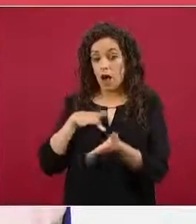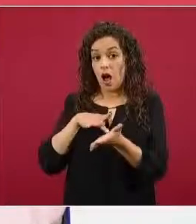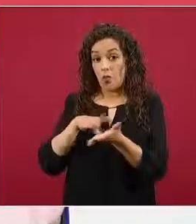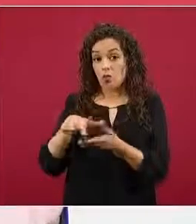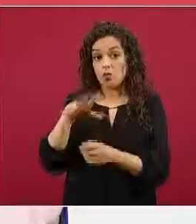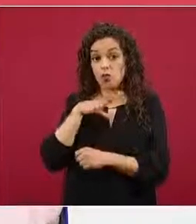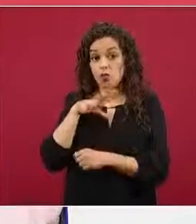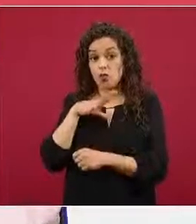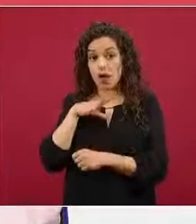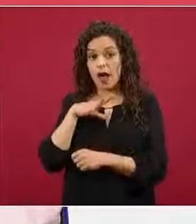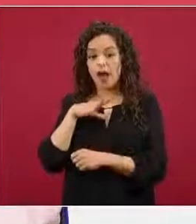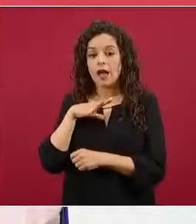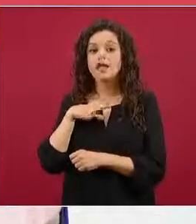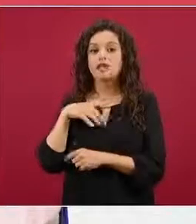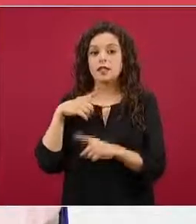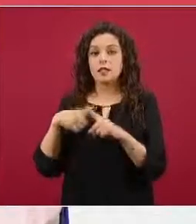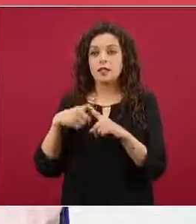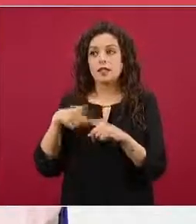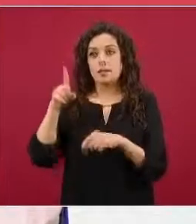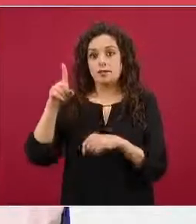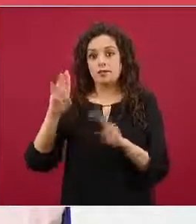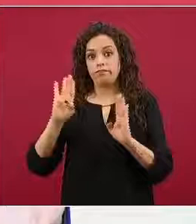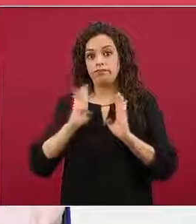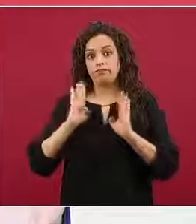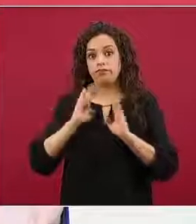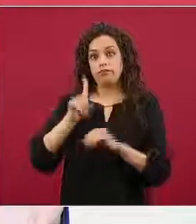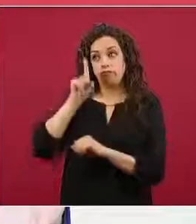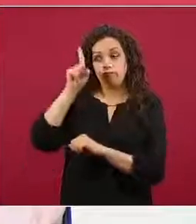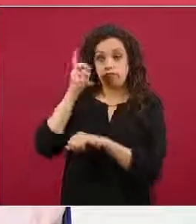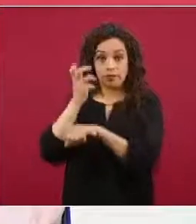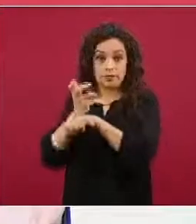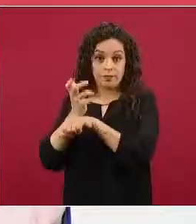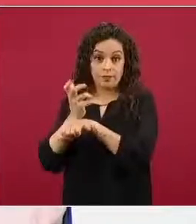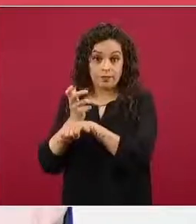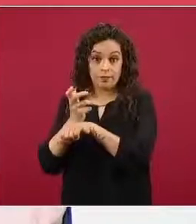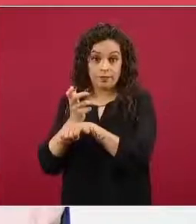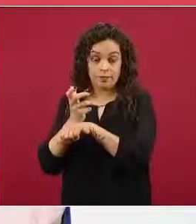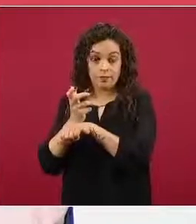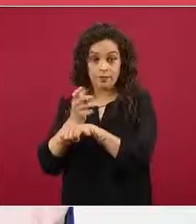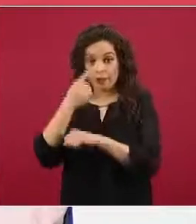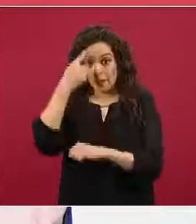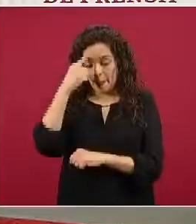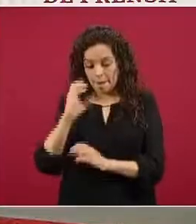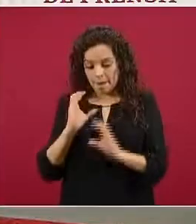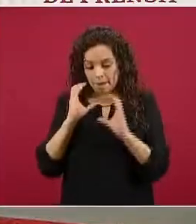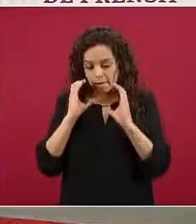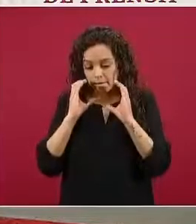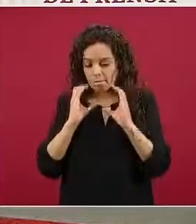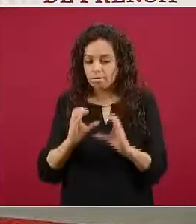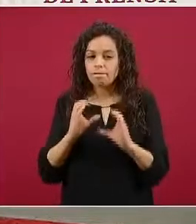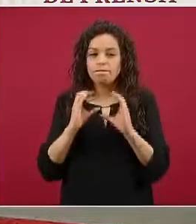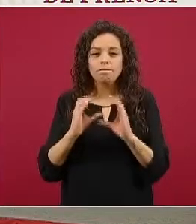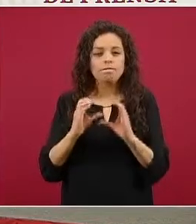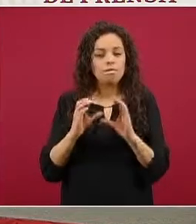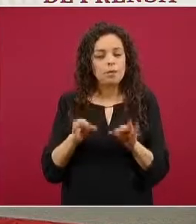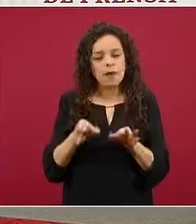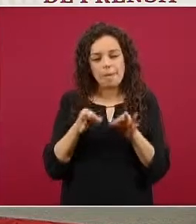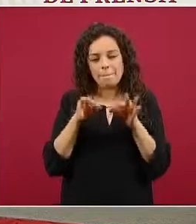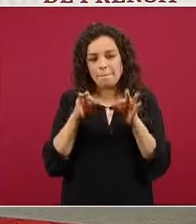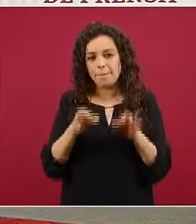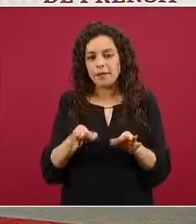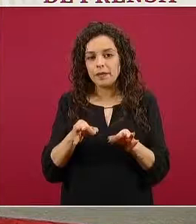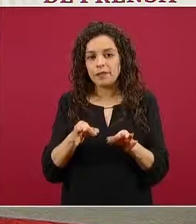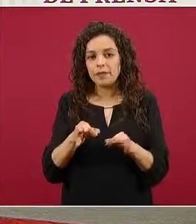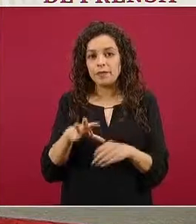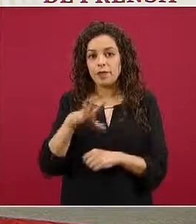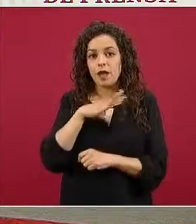importante del ejército de ese país para dar cuidado total a las dosis que